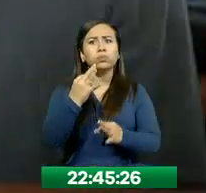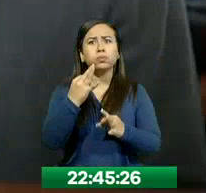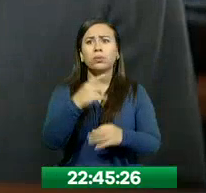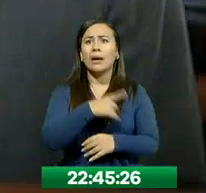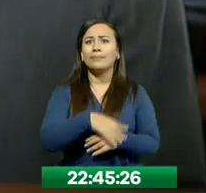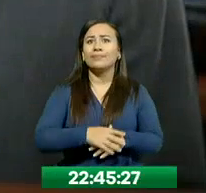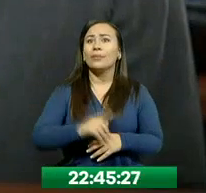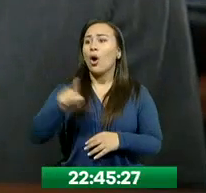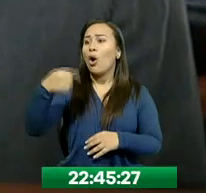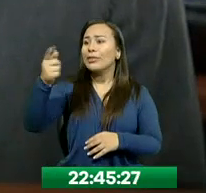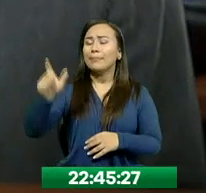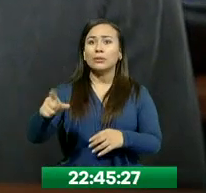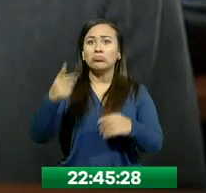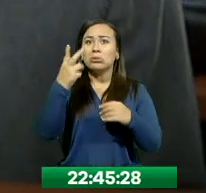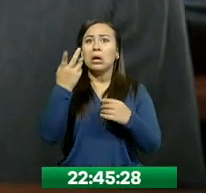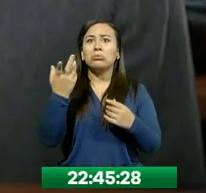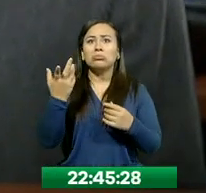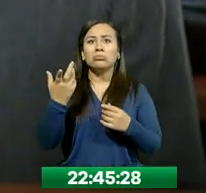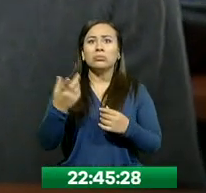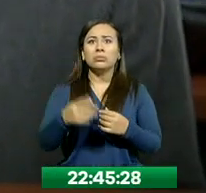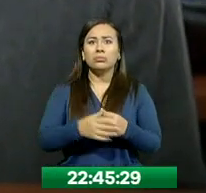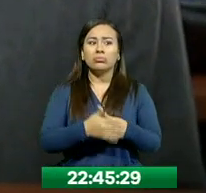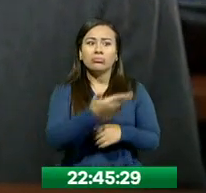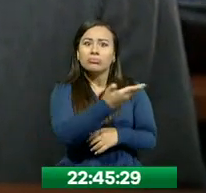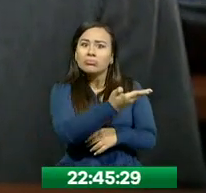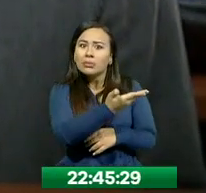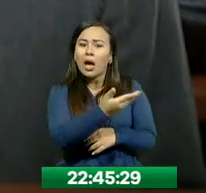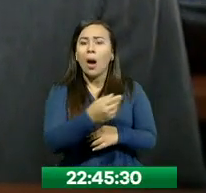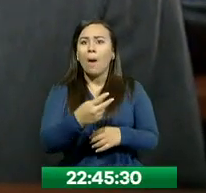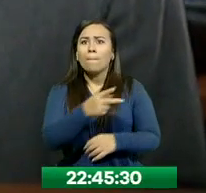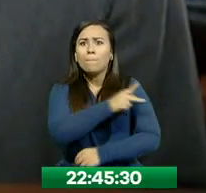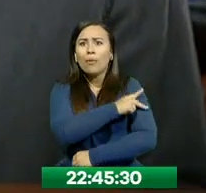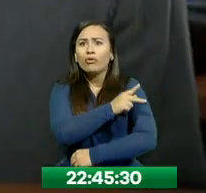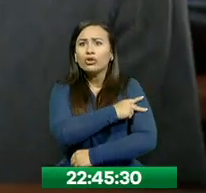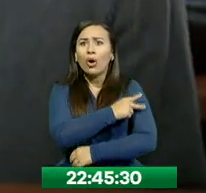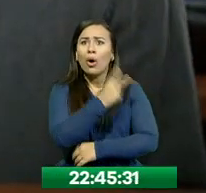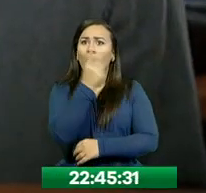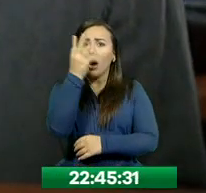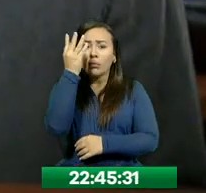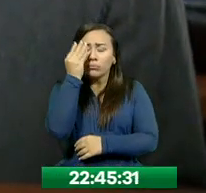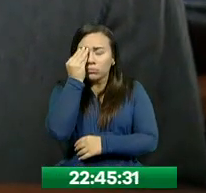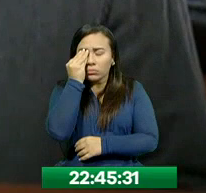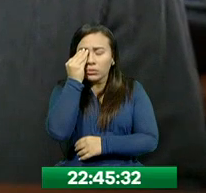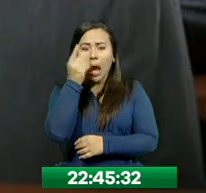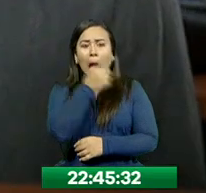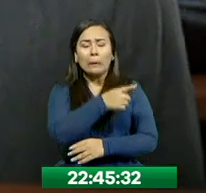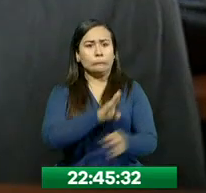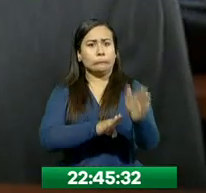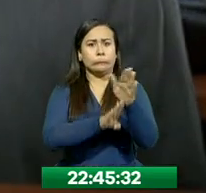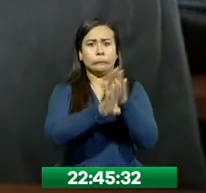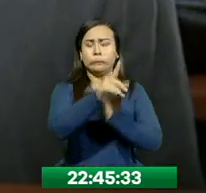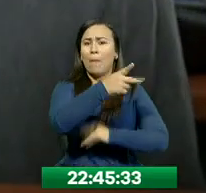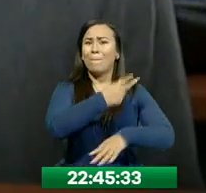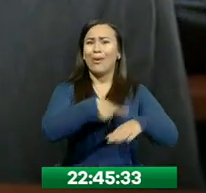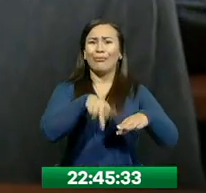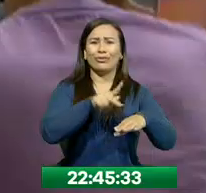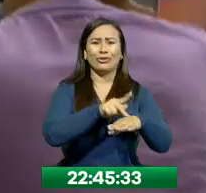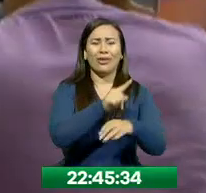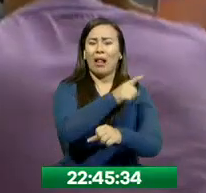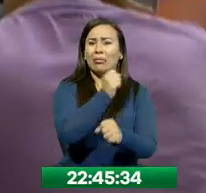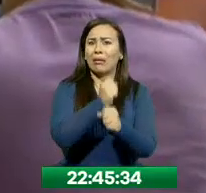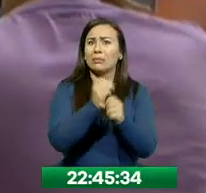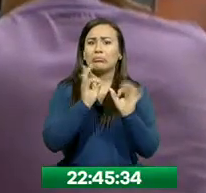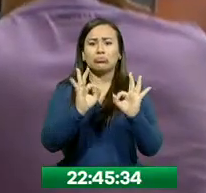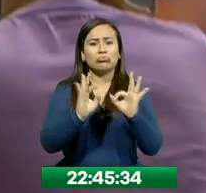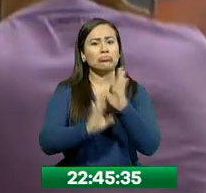con todos sus sentidos y mire, es un ejemplo el profesor al verlo, dónde está, cómo imparte su clase, cómo es.